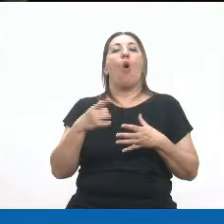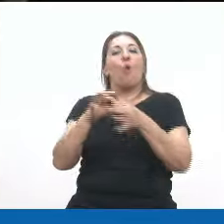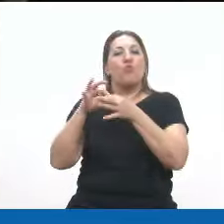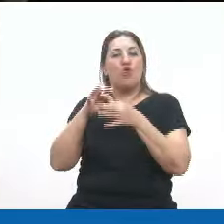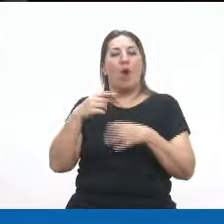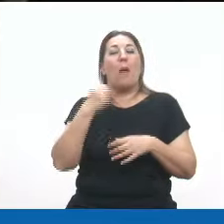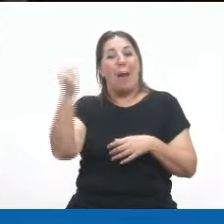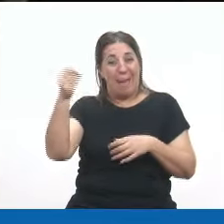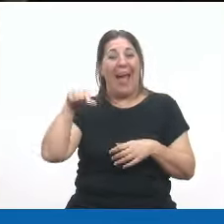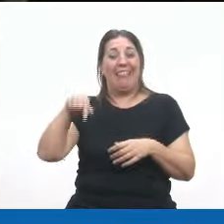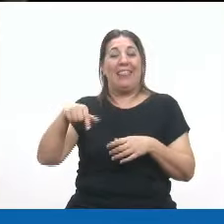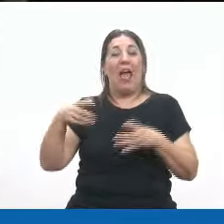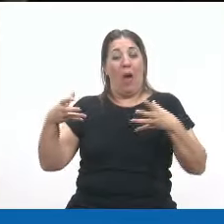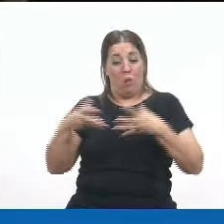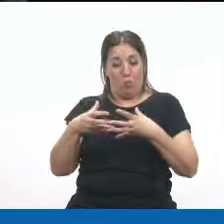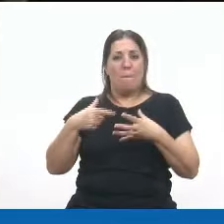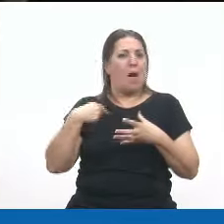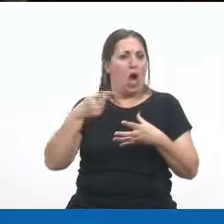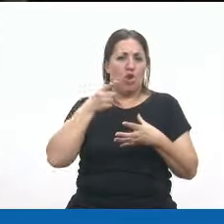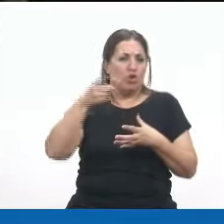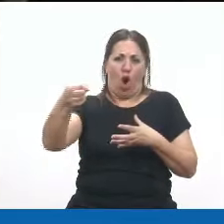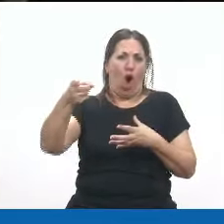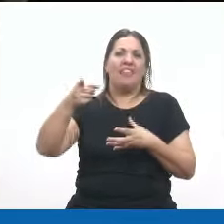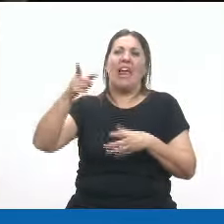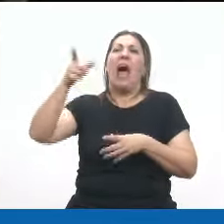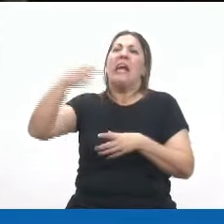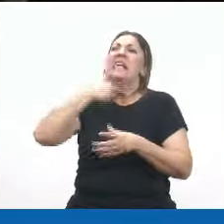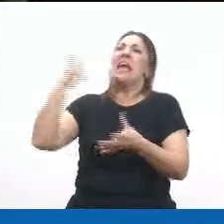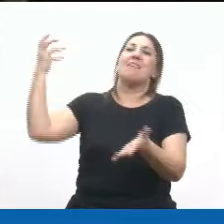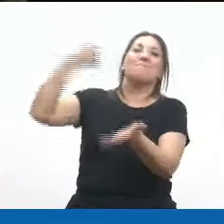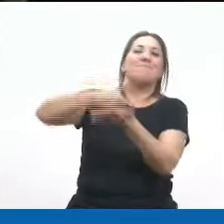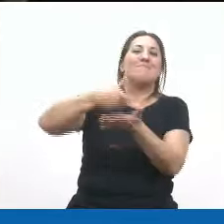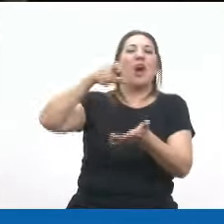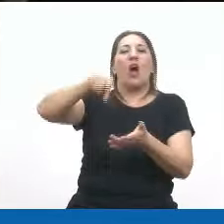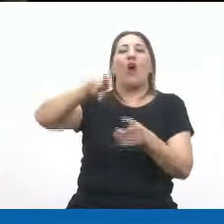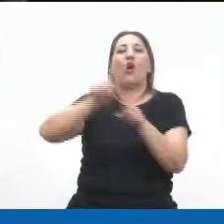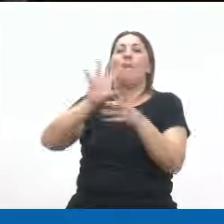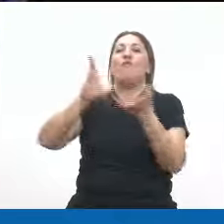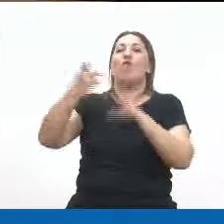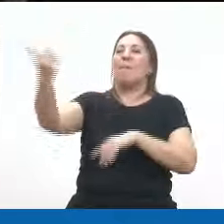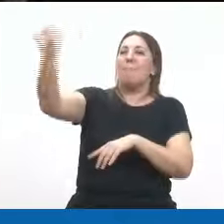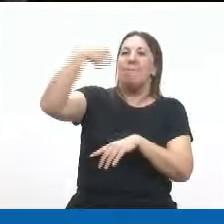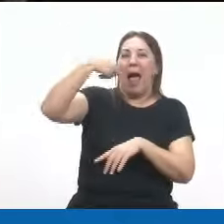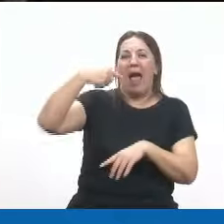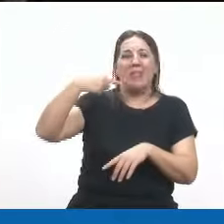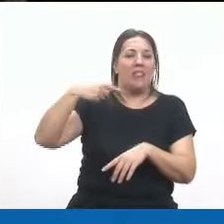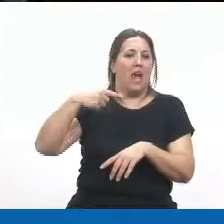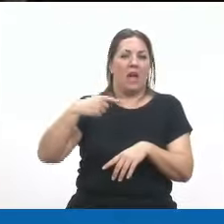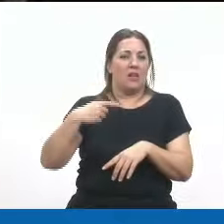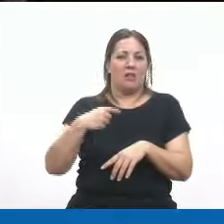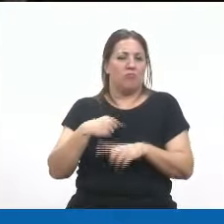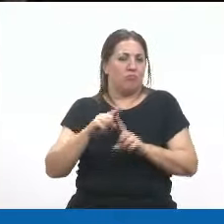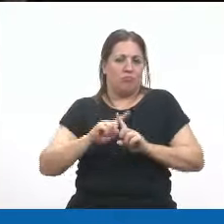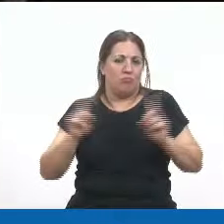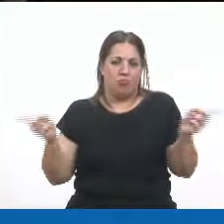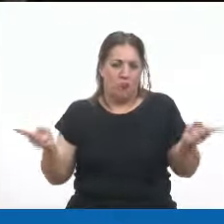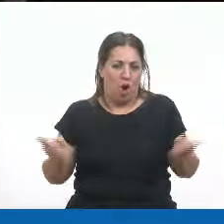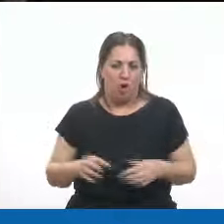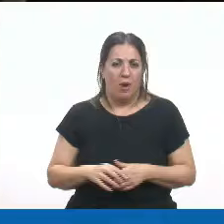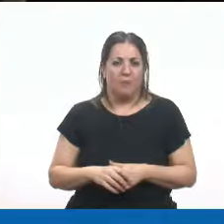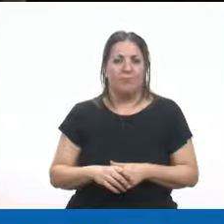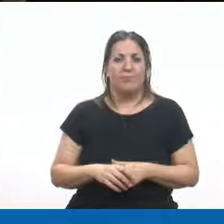régimenes de de grandes inversiones como nos quieren imponer del otro lado no De hecho